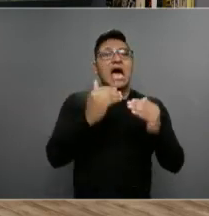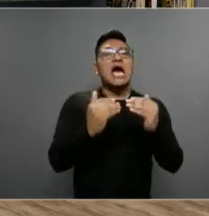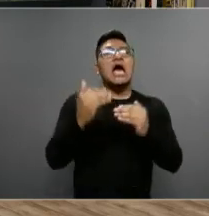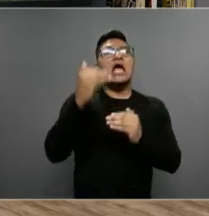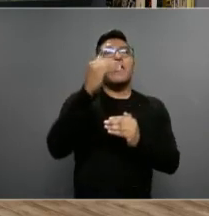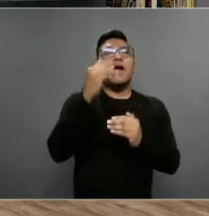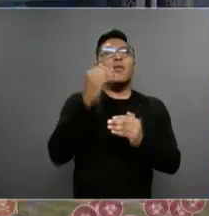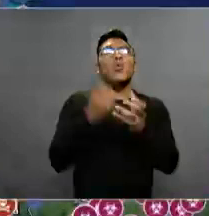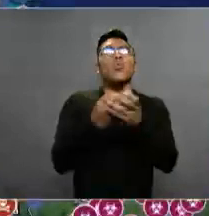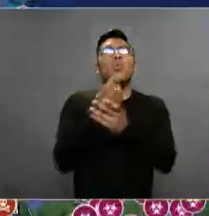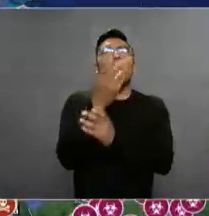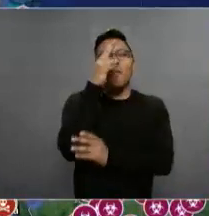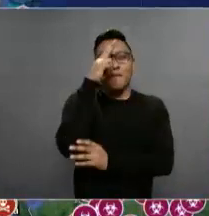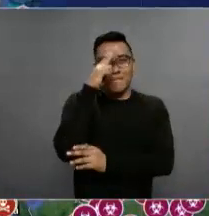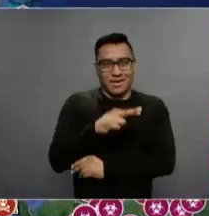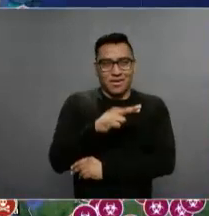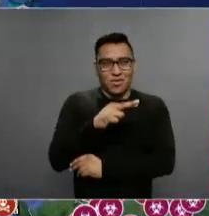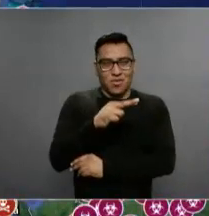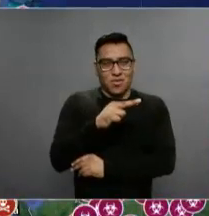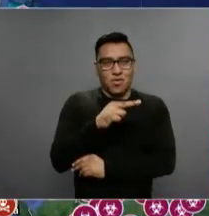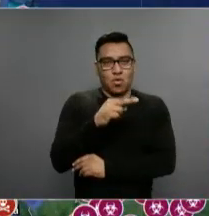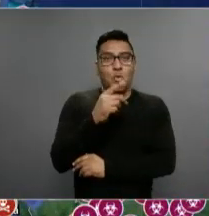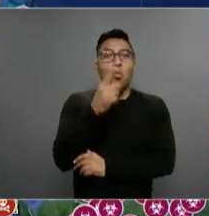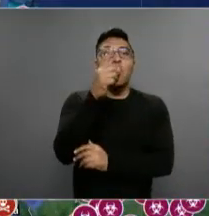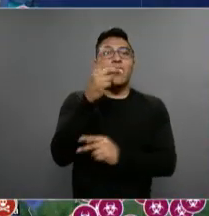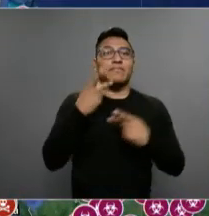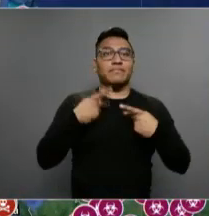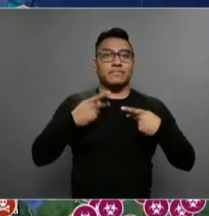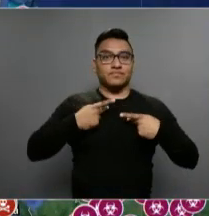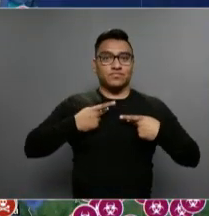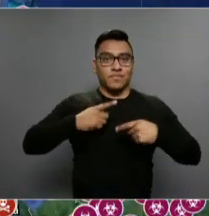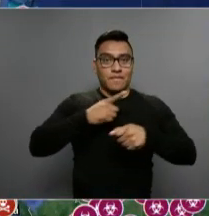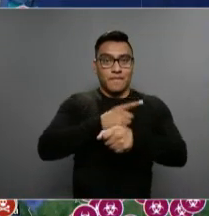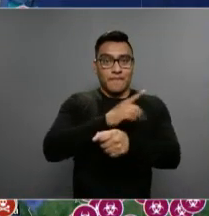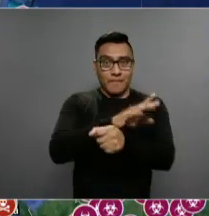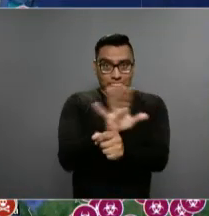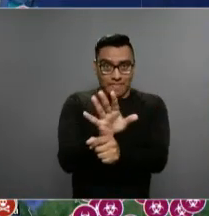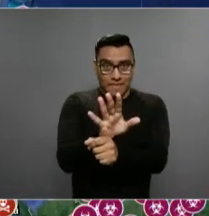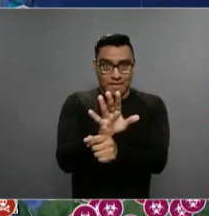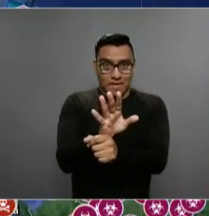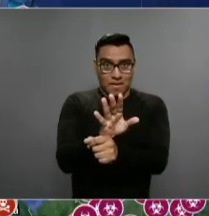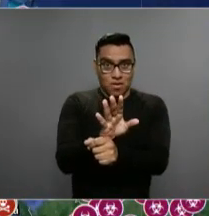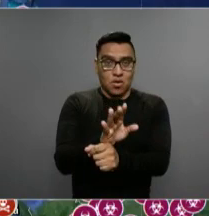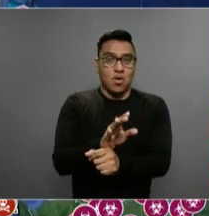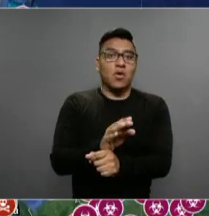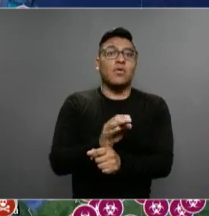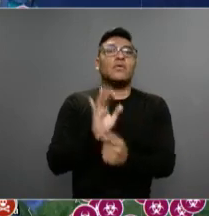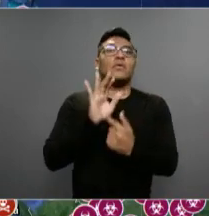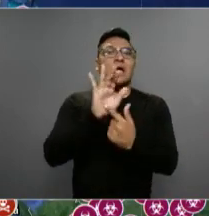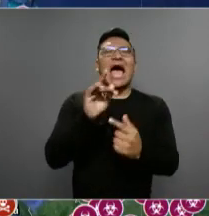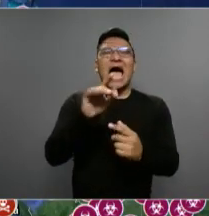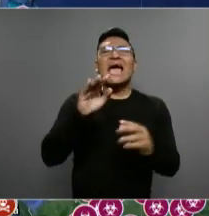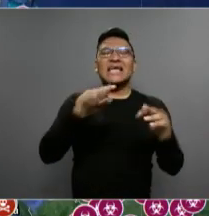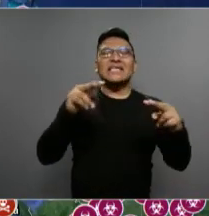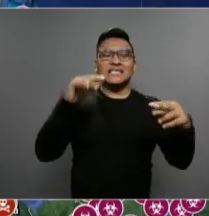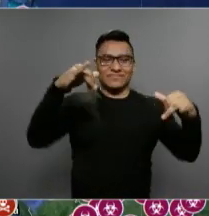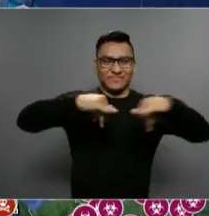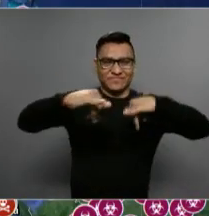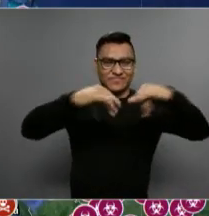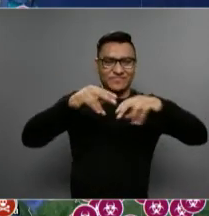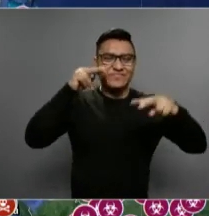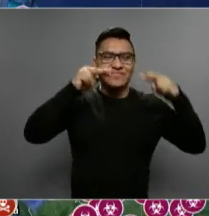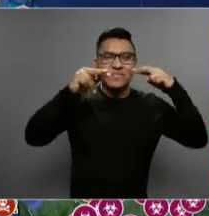México, se informa de un fallecido por COVID-19 en la parte de arriba. Ahí lo estamos viendo para que nos siga por